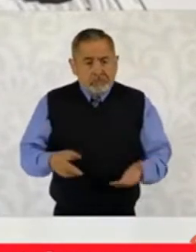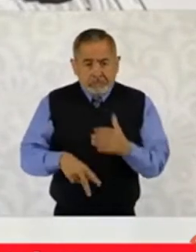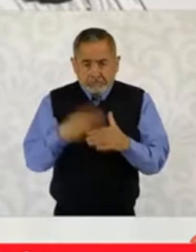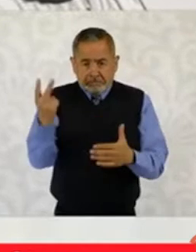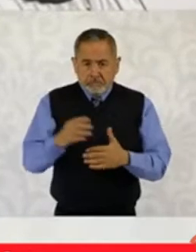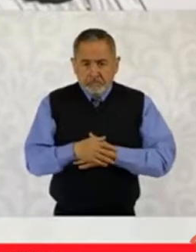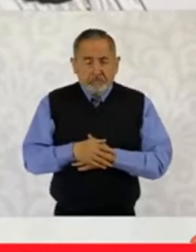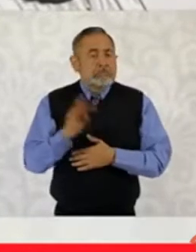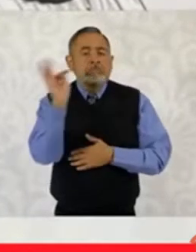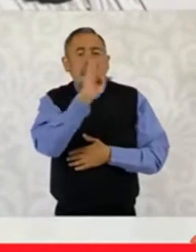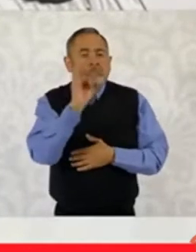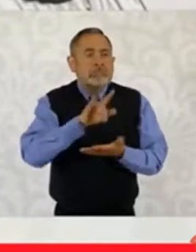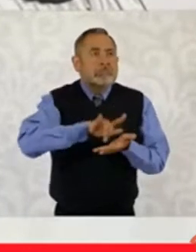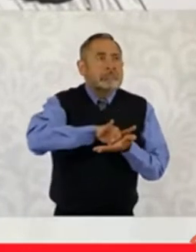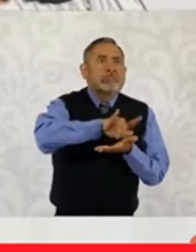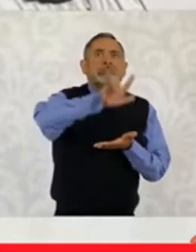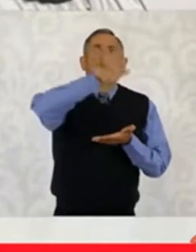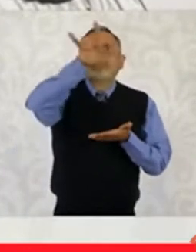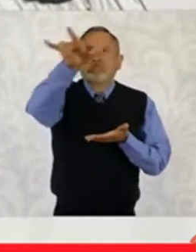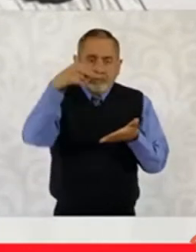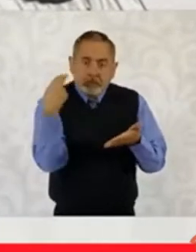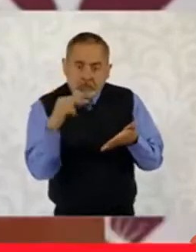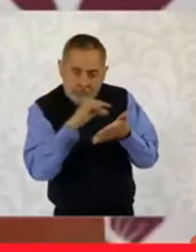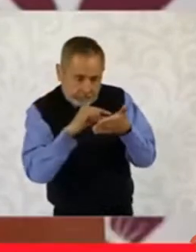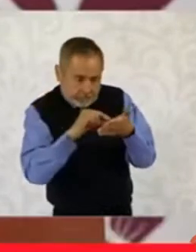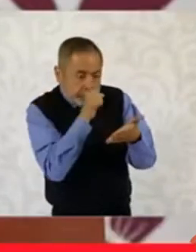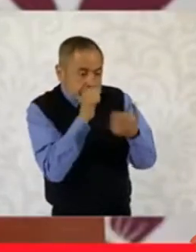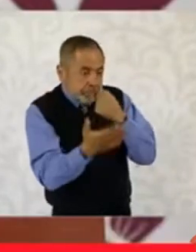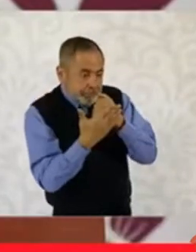si tomó un vuelo de avión, si salió por migración.